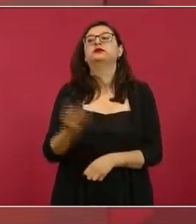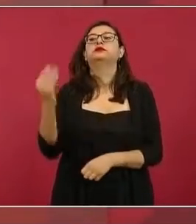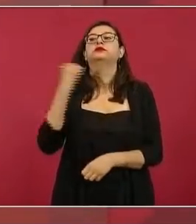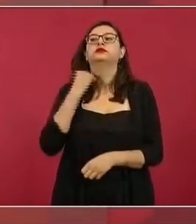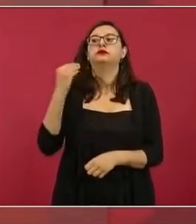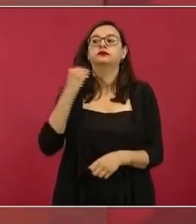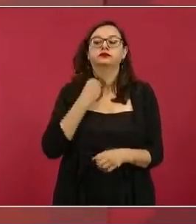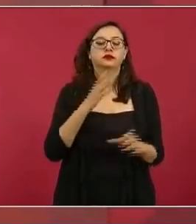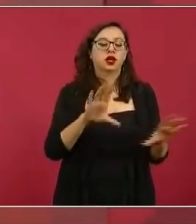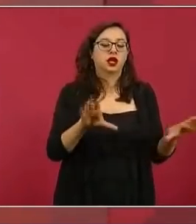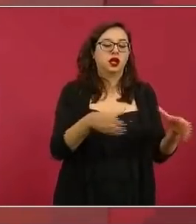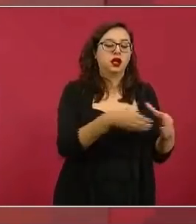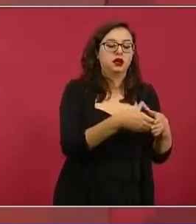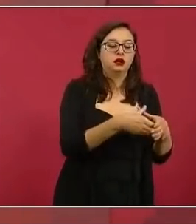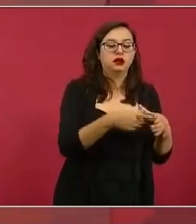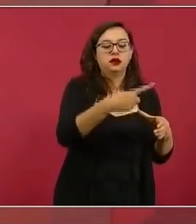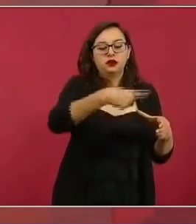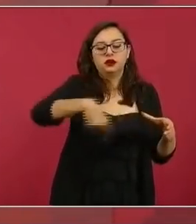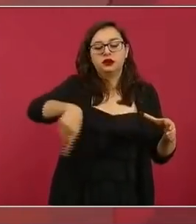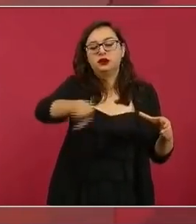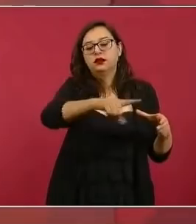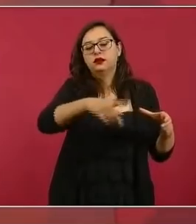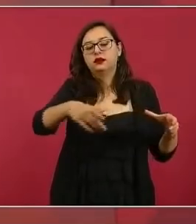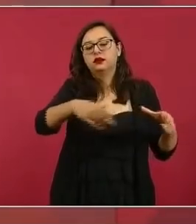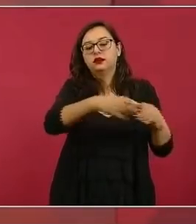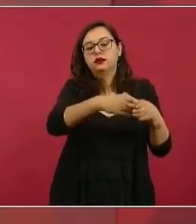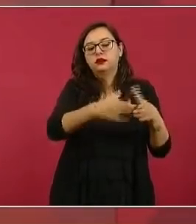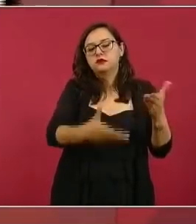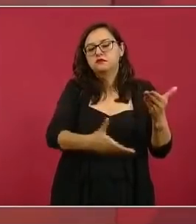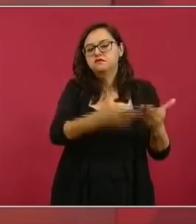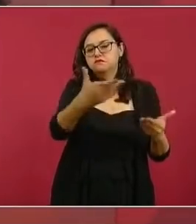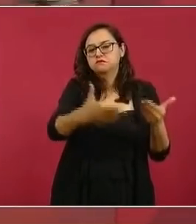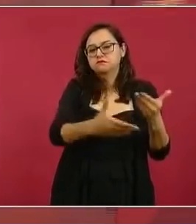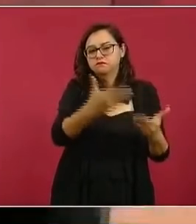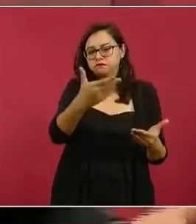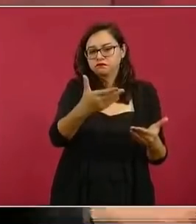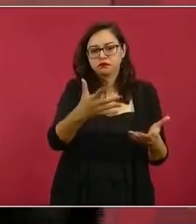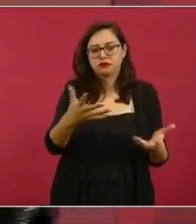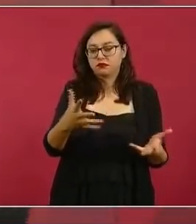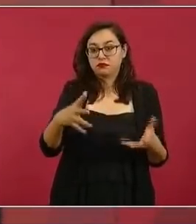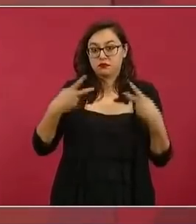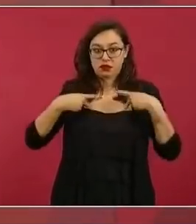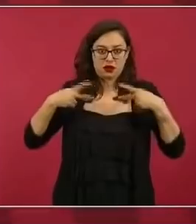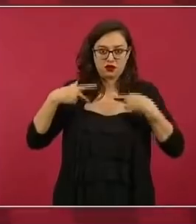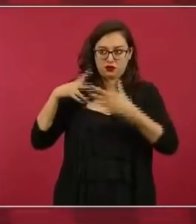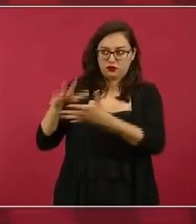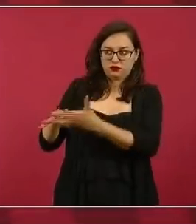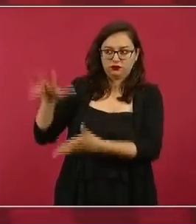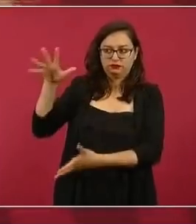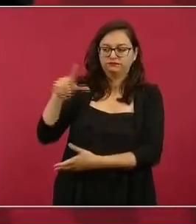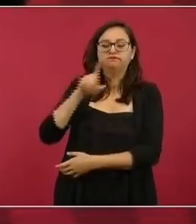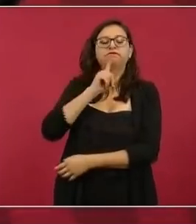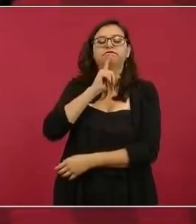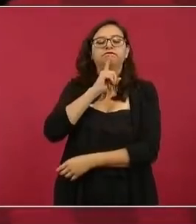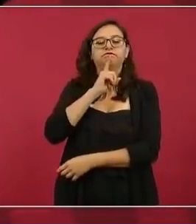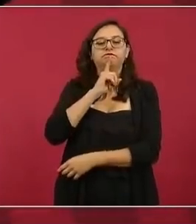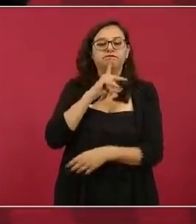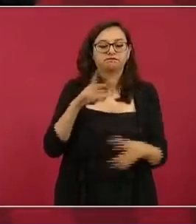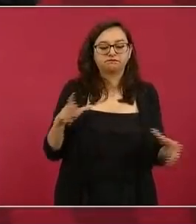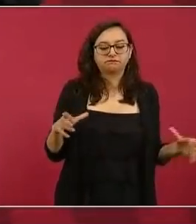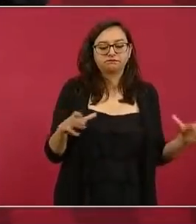las minorías, porque esto no tiene que ver con la mayoría del pueblo, pues están